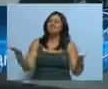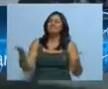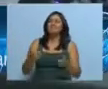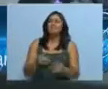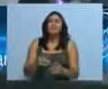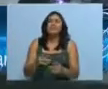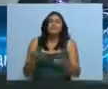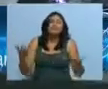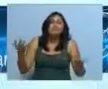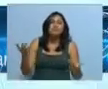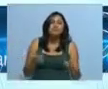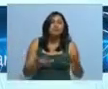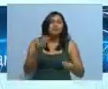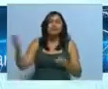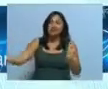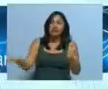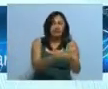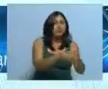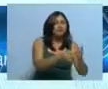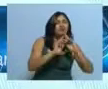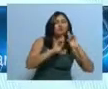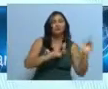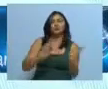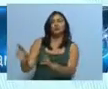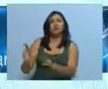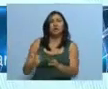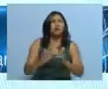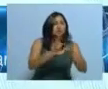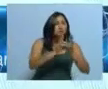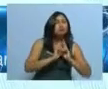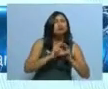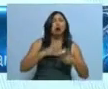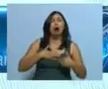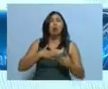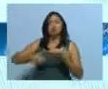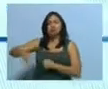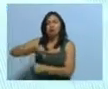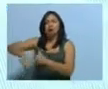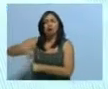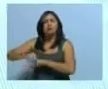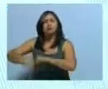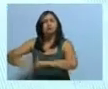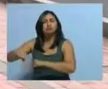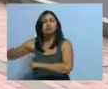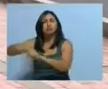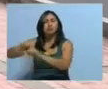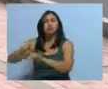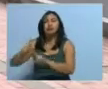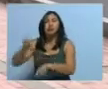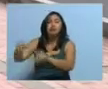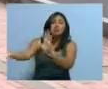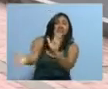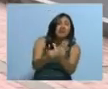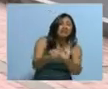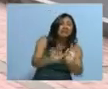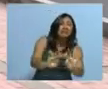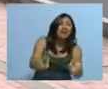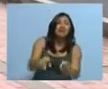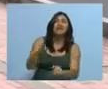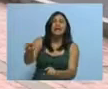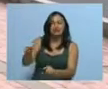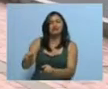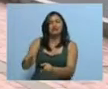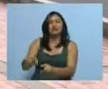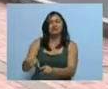que determine la demanda es lo que haremos nosotros trámite. Los que no han demandado, los que no han hecho este tipo de trámites, a los que le